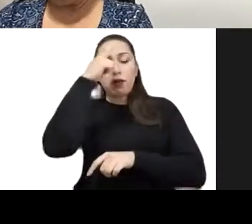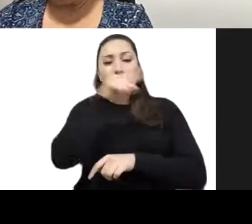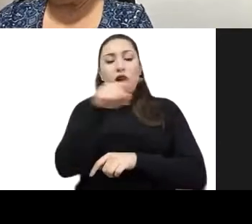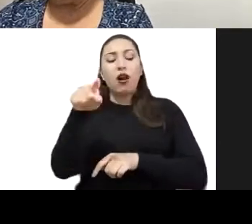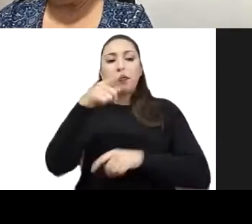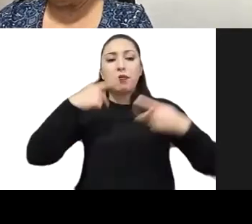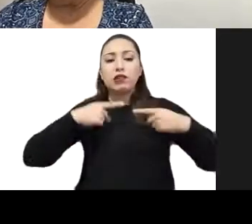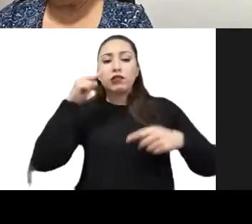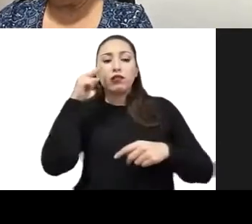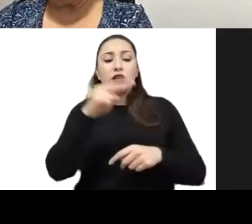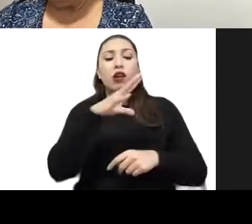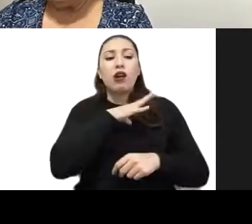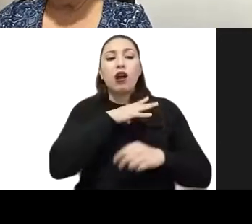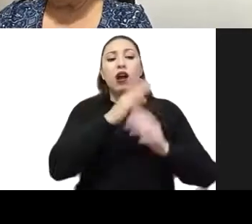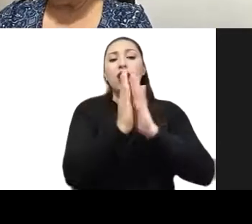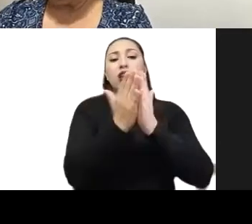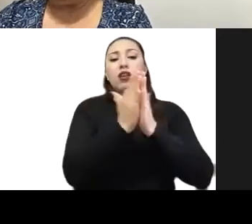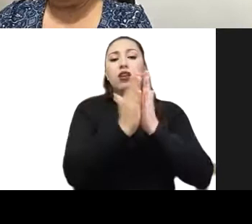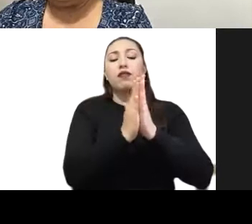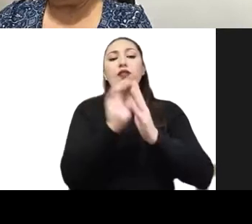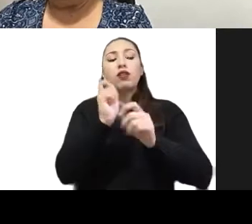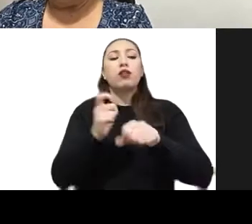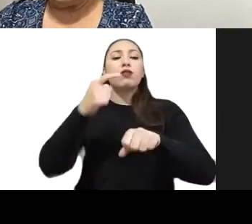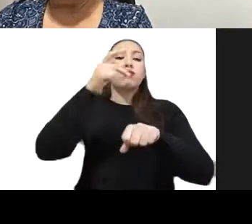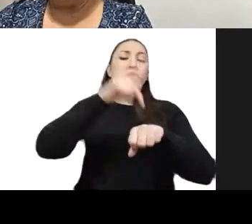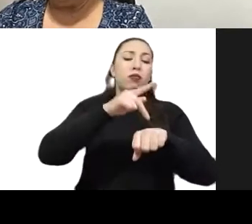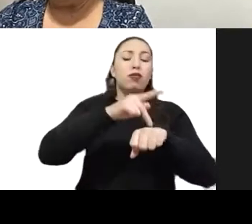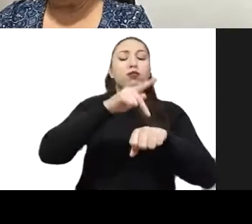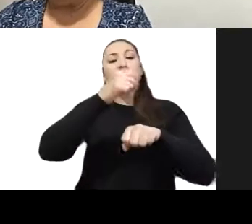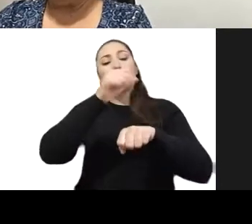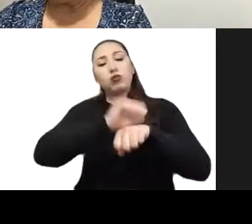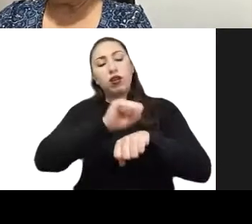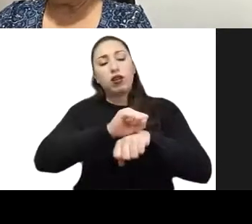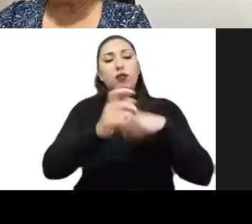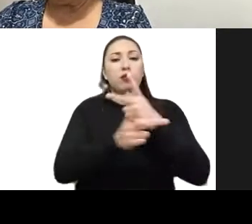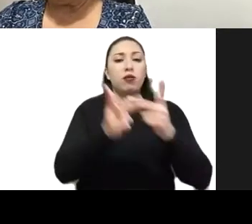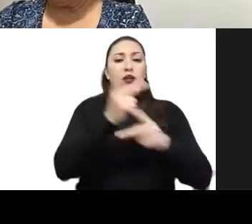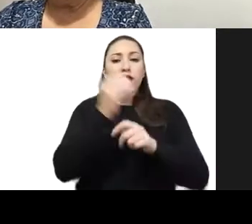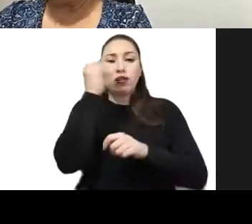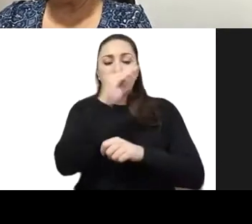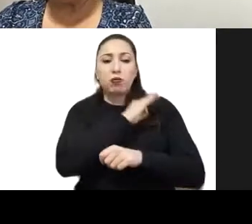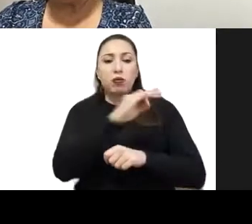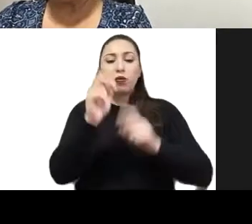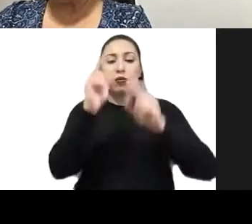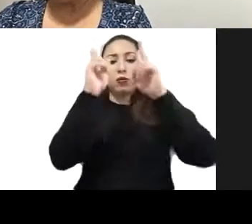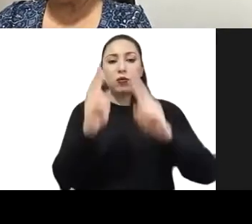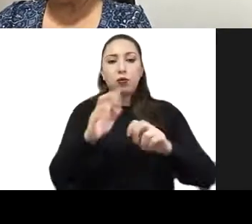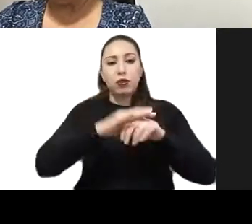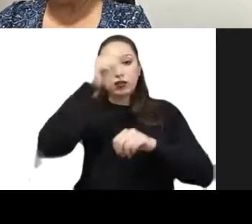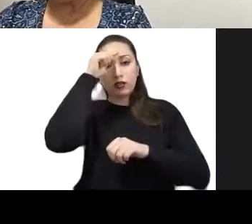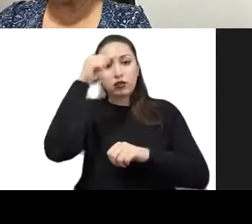gratuito a todos los niveles en forma virtual, así como habilitar su descarga para el ciclo